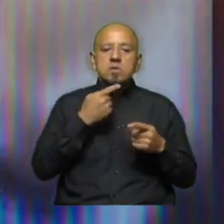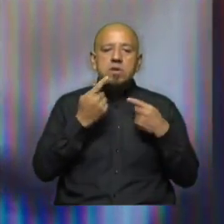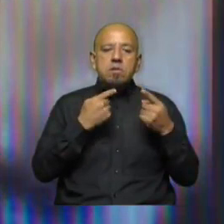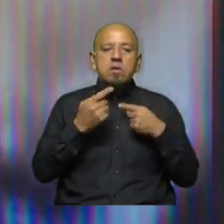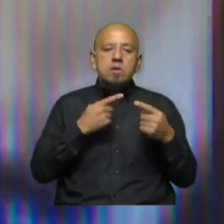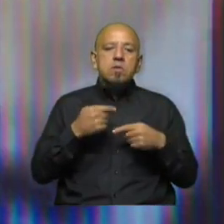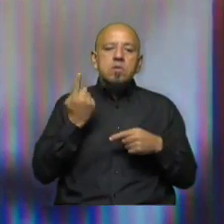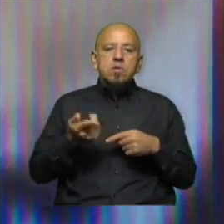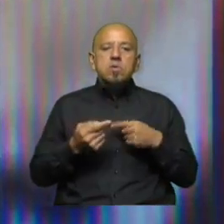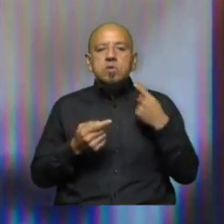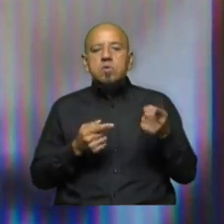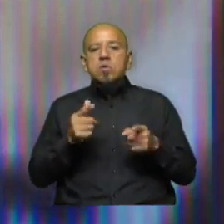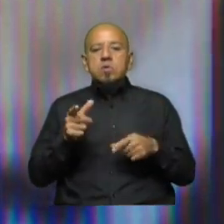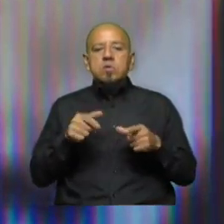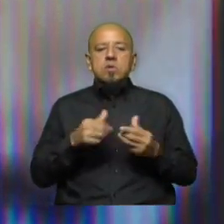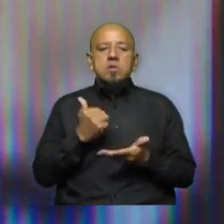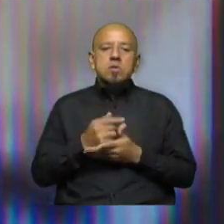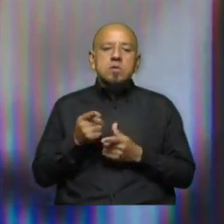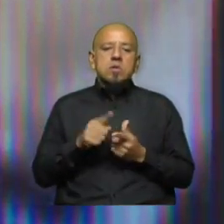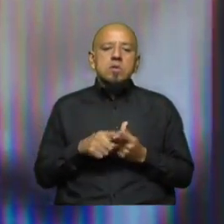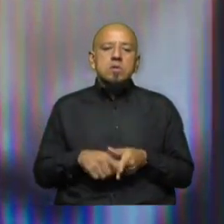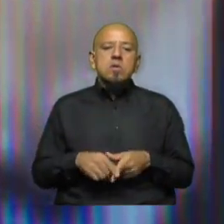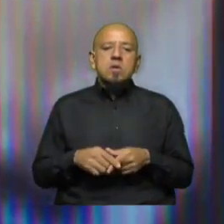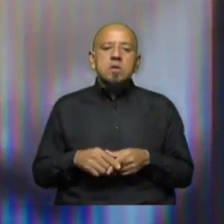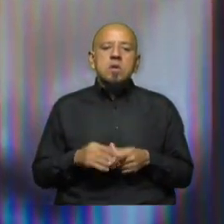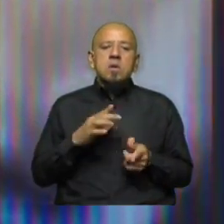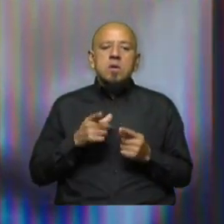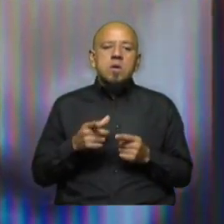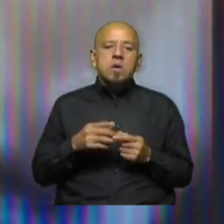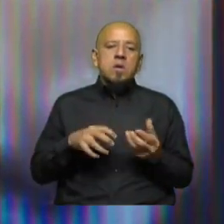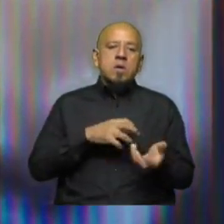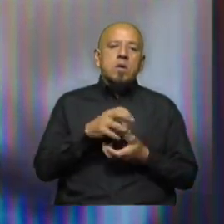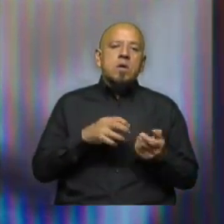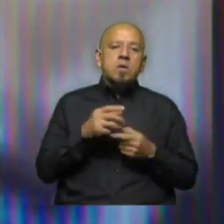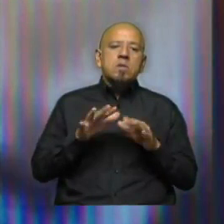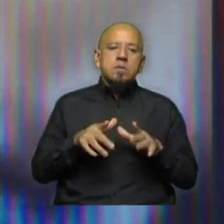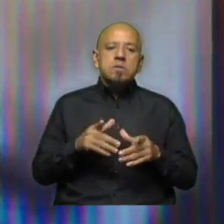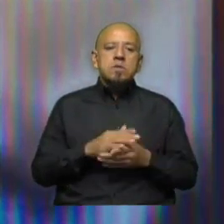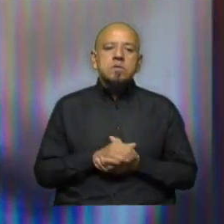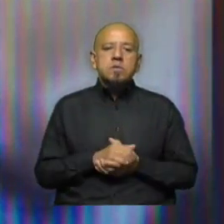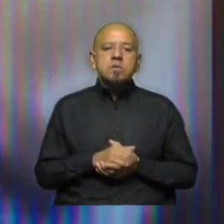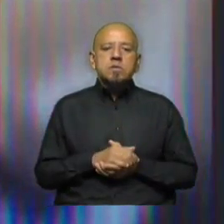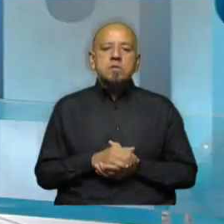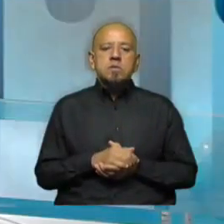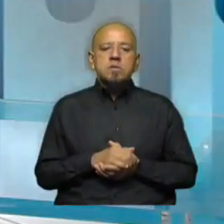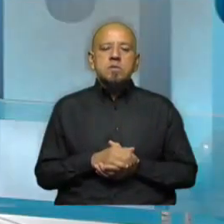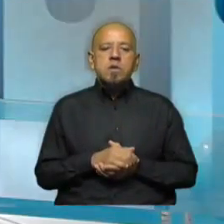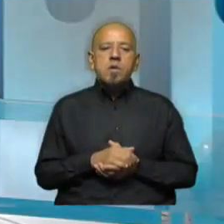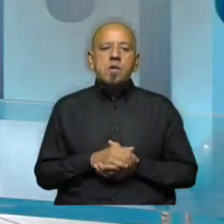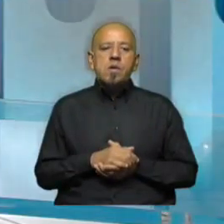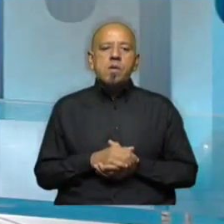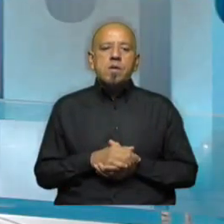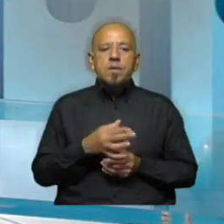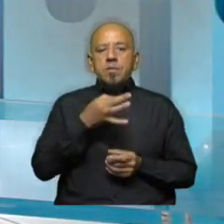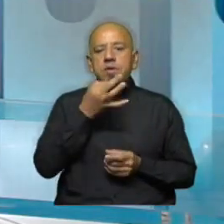más, con alguien más, el que estaba en el estudio, el que estaba en el piso, y ahí se genera una bola de nieve que es difícil de parar. Y en cuanto al otro, al de por decir